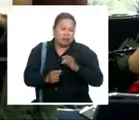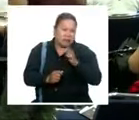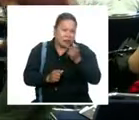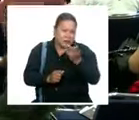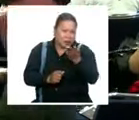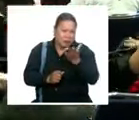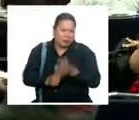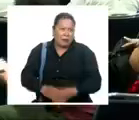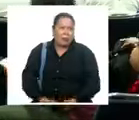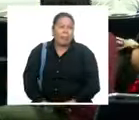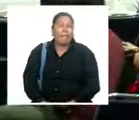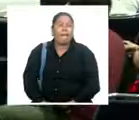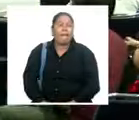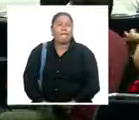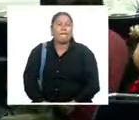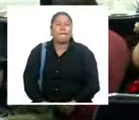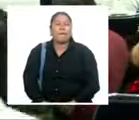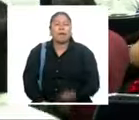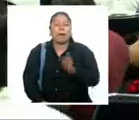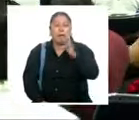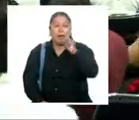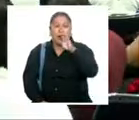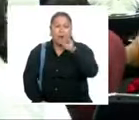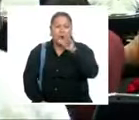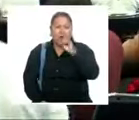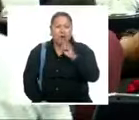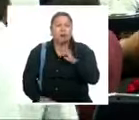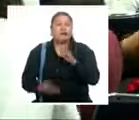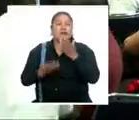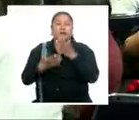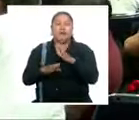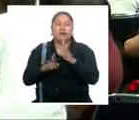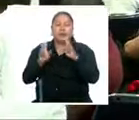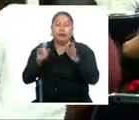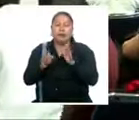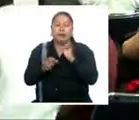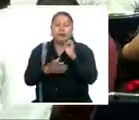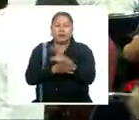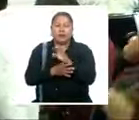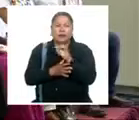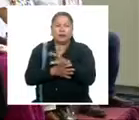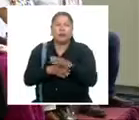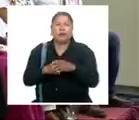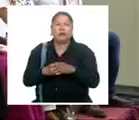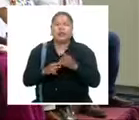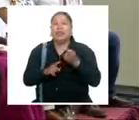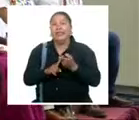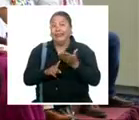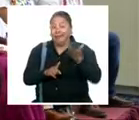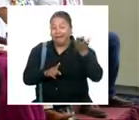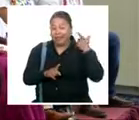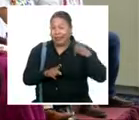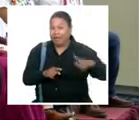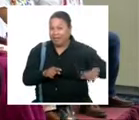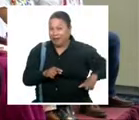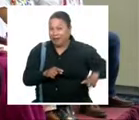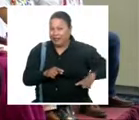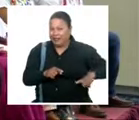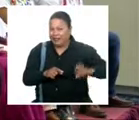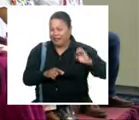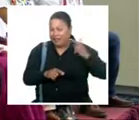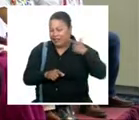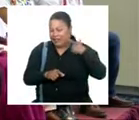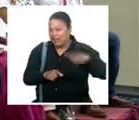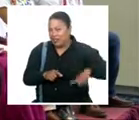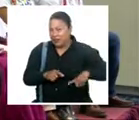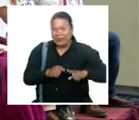pregunta. ¿Cómo no, Pablo? Mira, con respecto a la basura que nos heredó el gobierno anterior, efectivamente